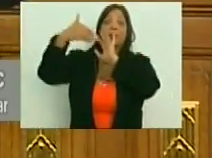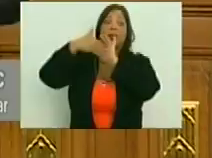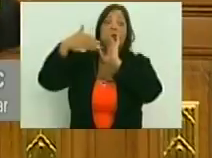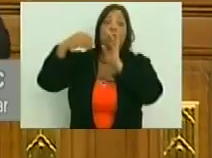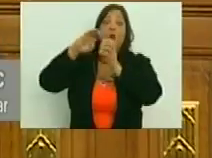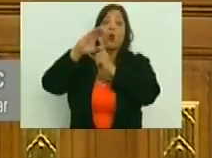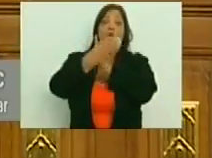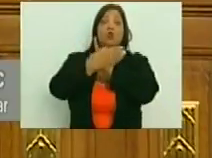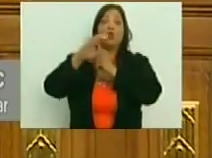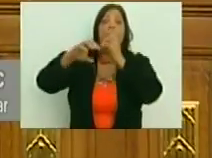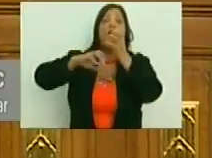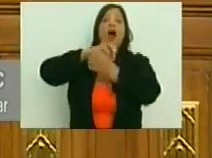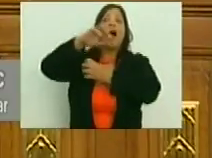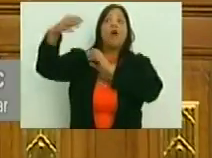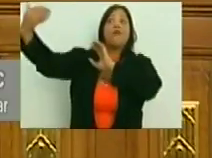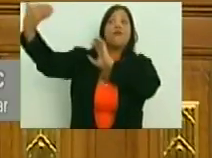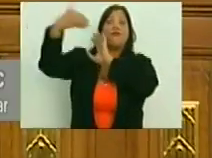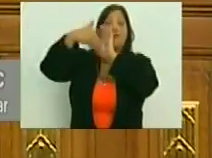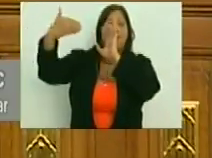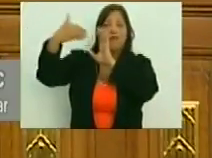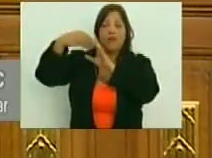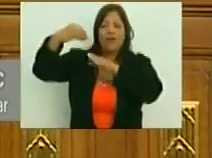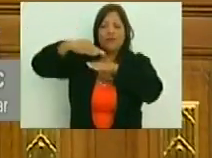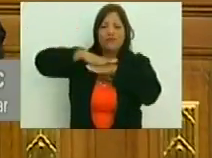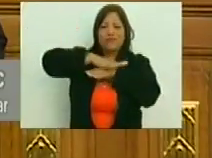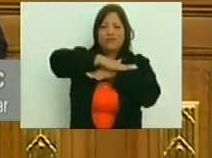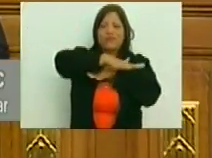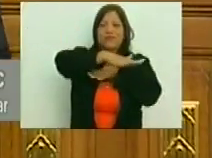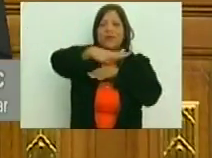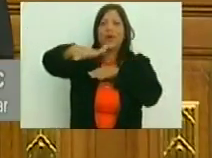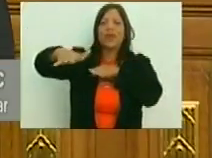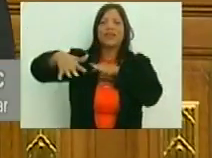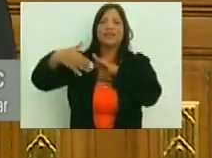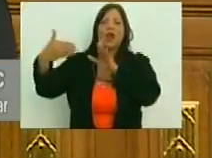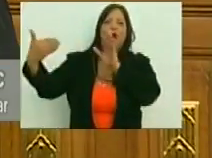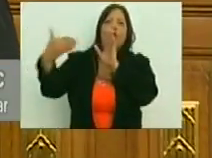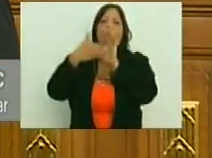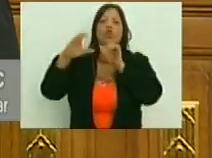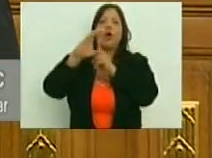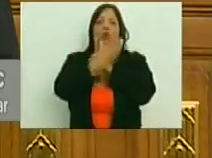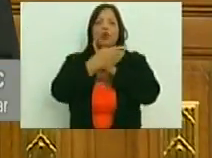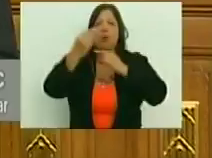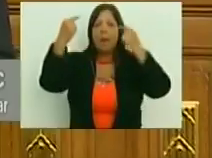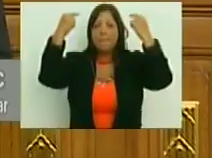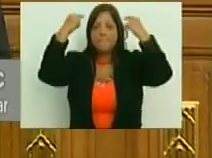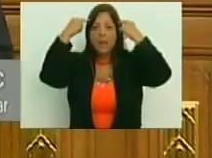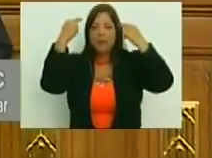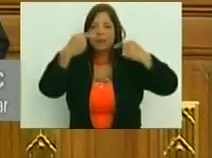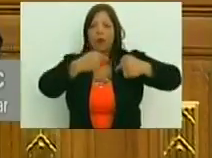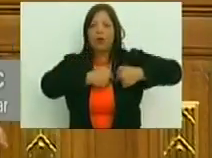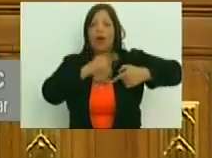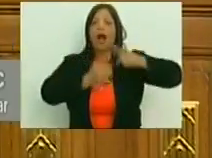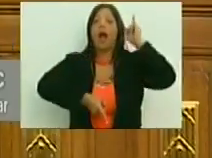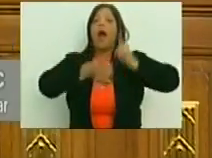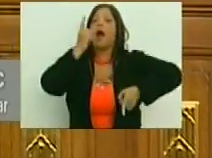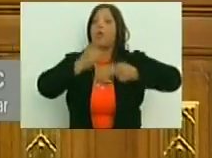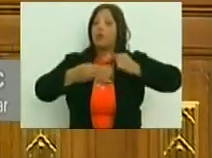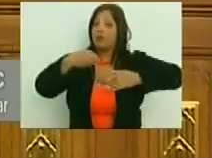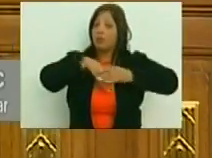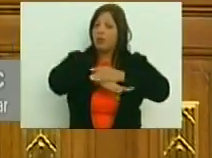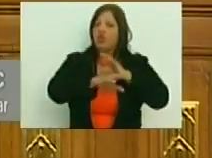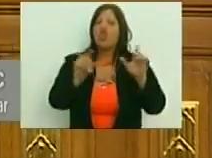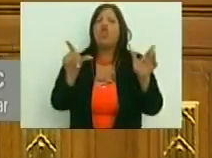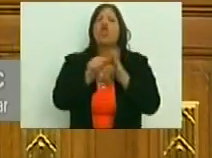Ese fenómeno que se ha metido en la mente, en los corazones de todos nosotros, ¿se ha metido por